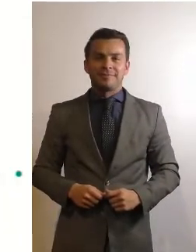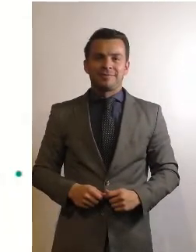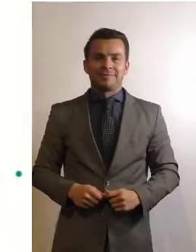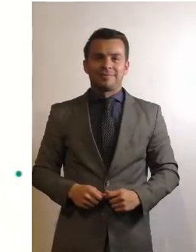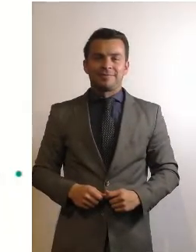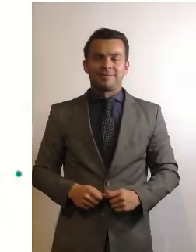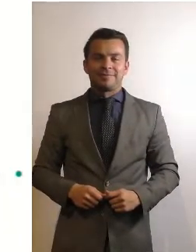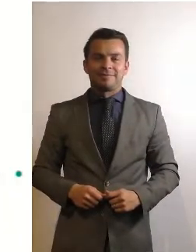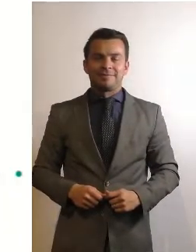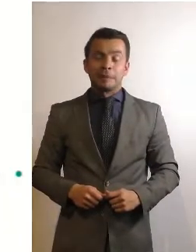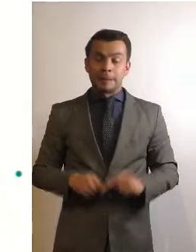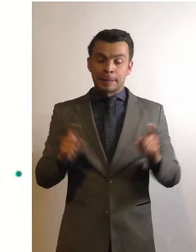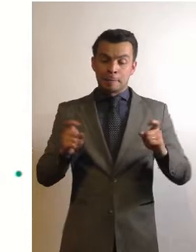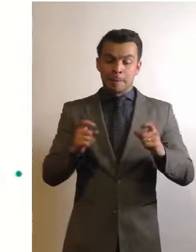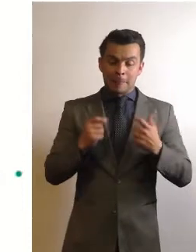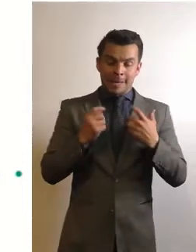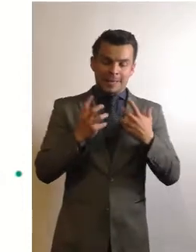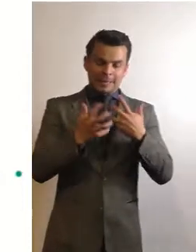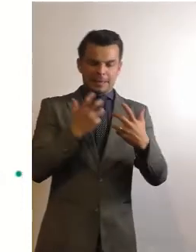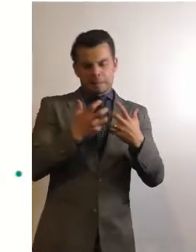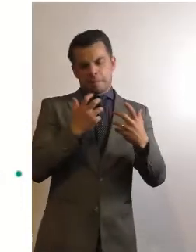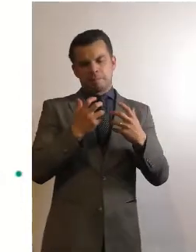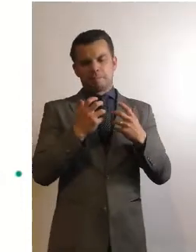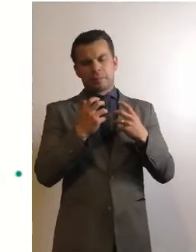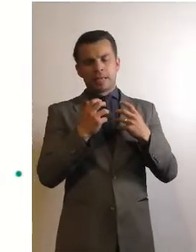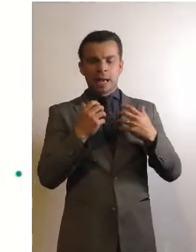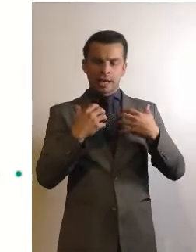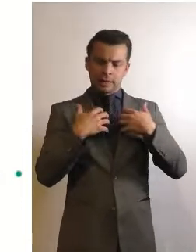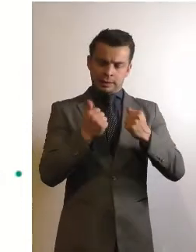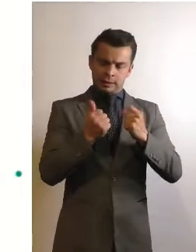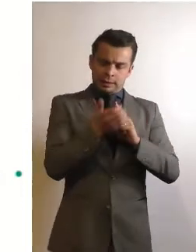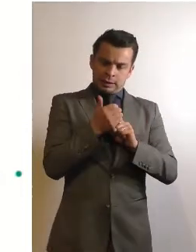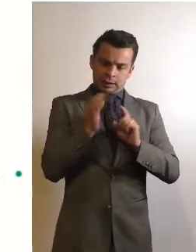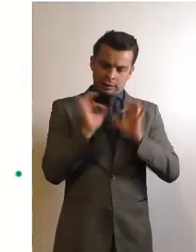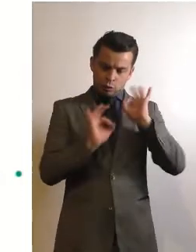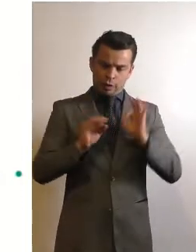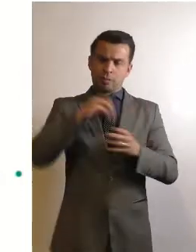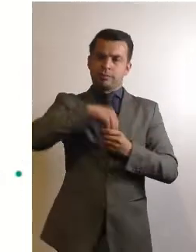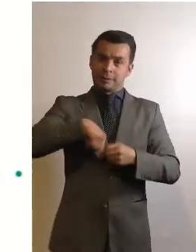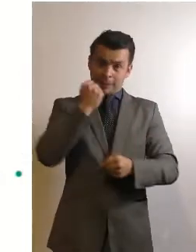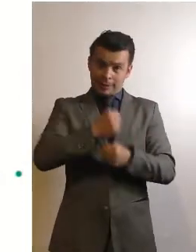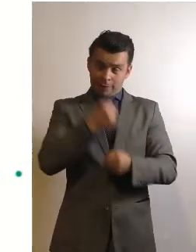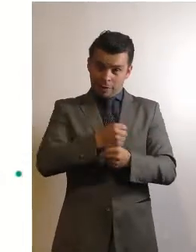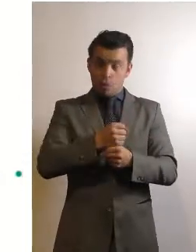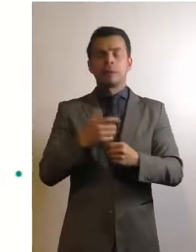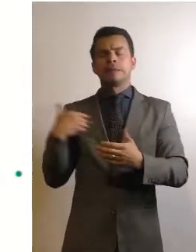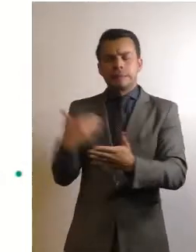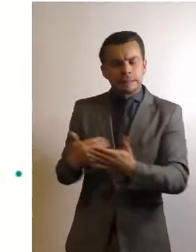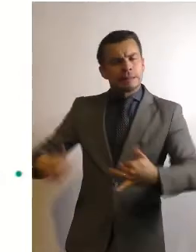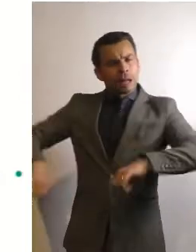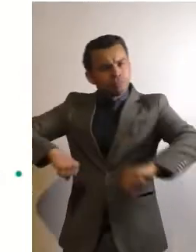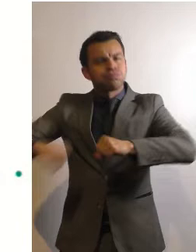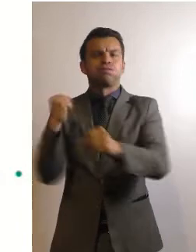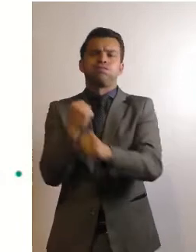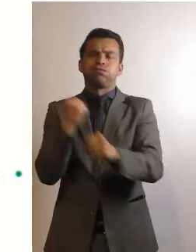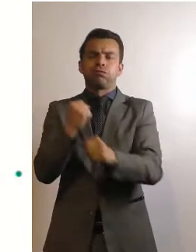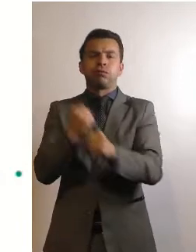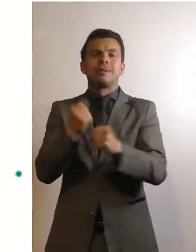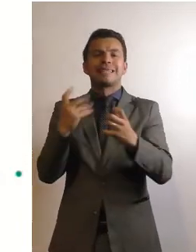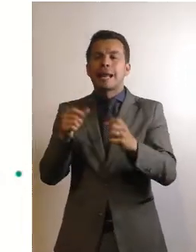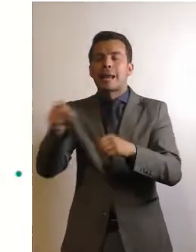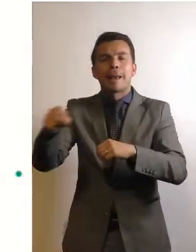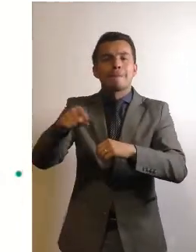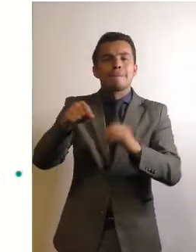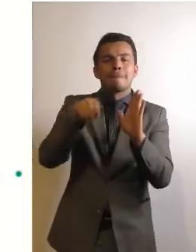En sistema de seguridad y salud en el trabajo, trabajamos en la estructuración de todos los